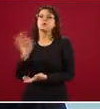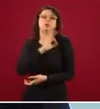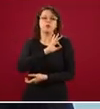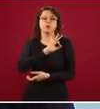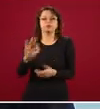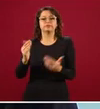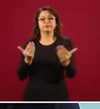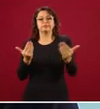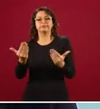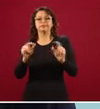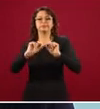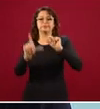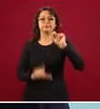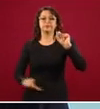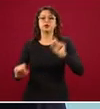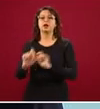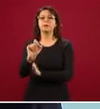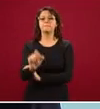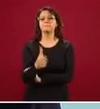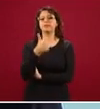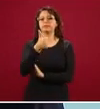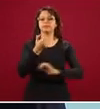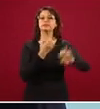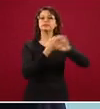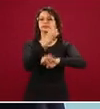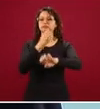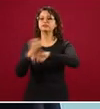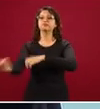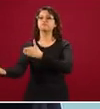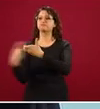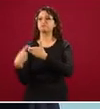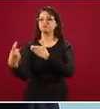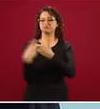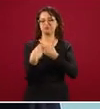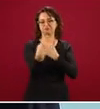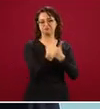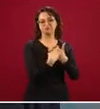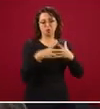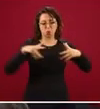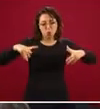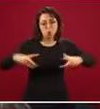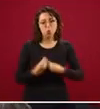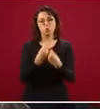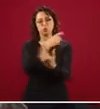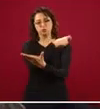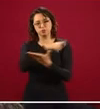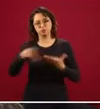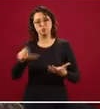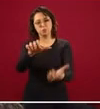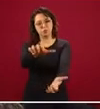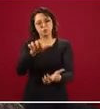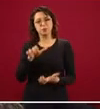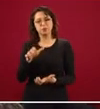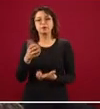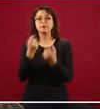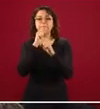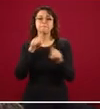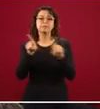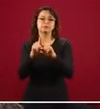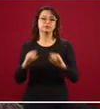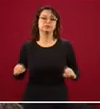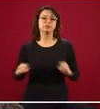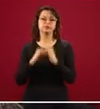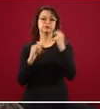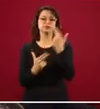país, o por lo menos de las 26 estados que se han adherido a esta compra consolidada y de todas las instituciones nacionales